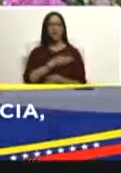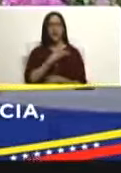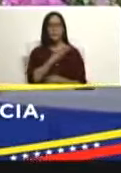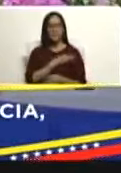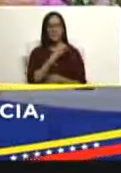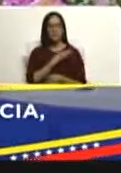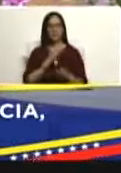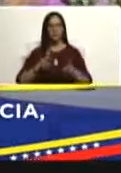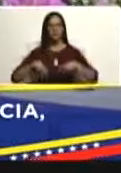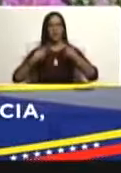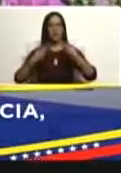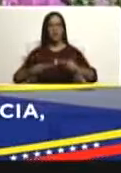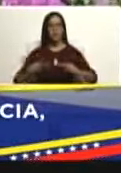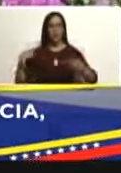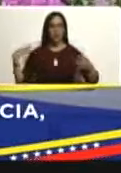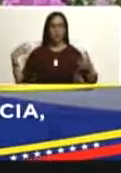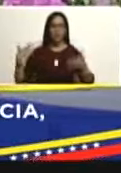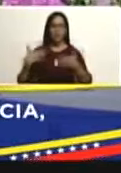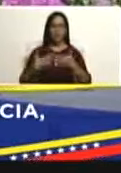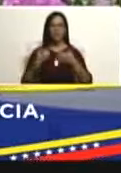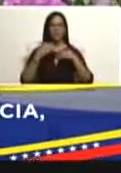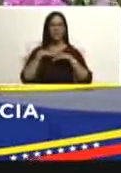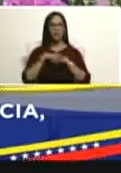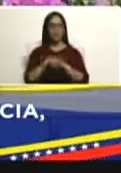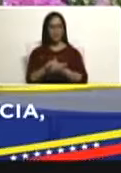de nueva generación, incluyente,